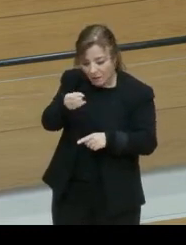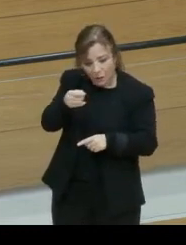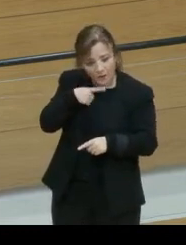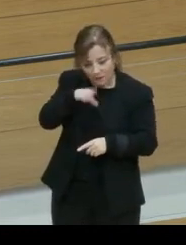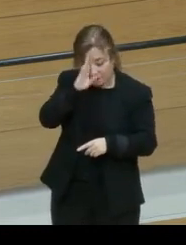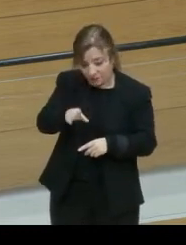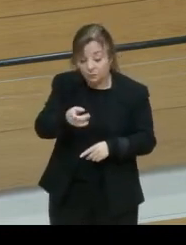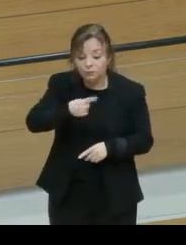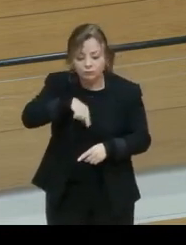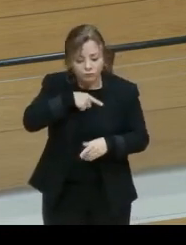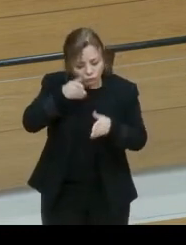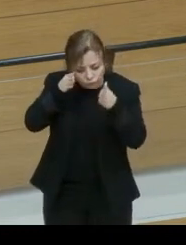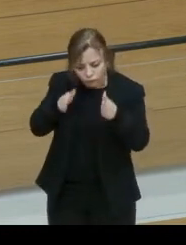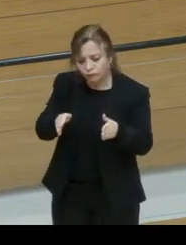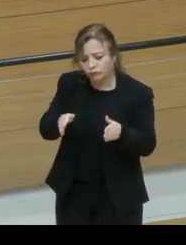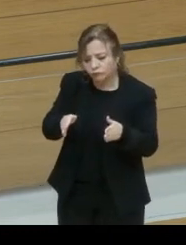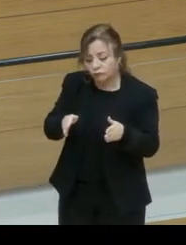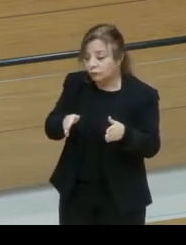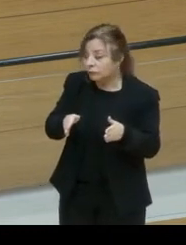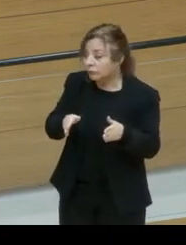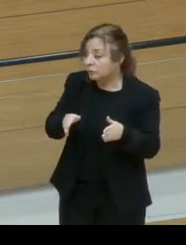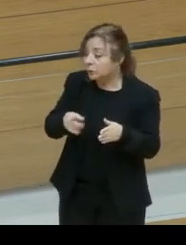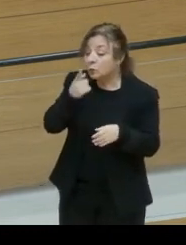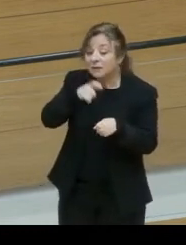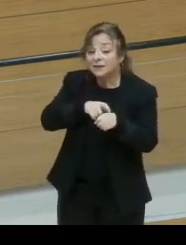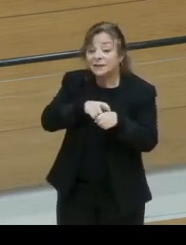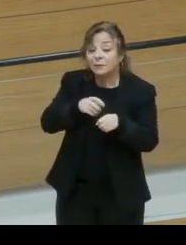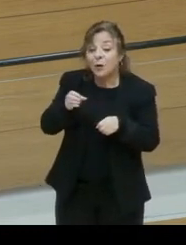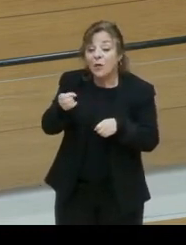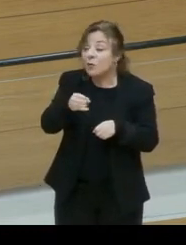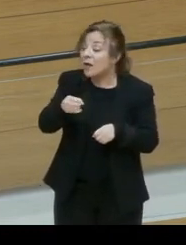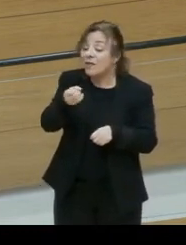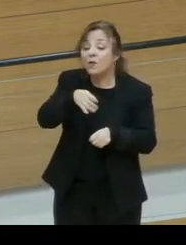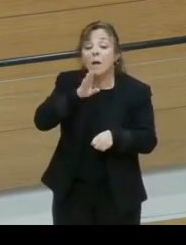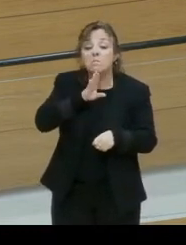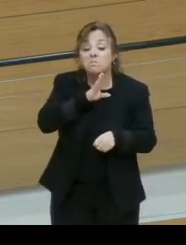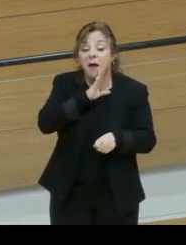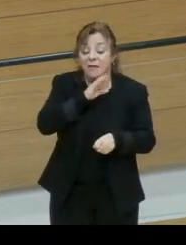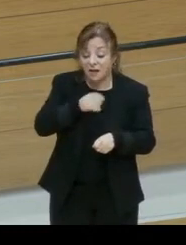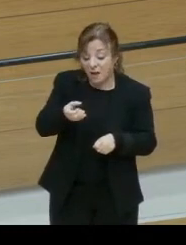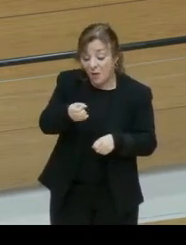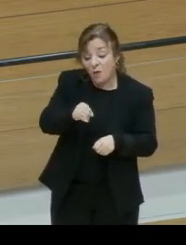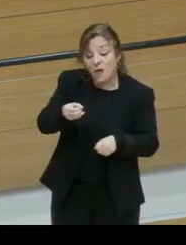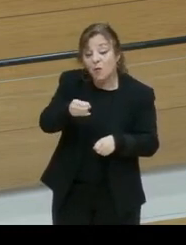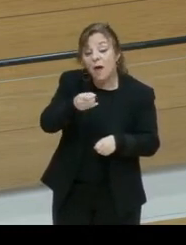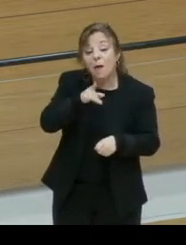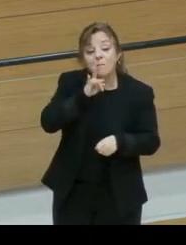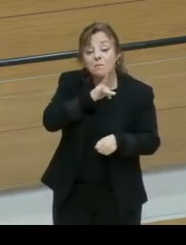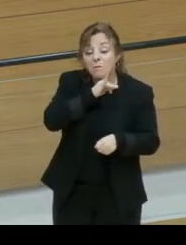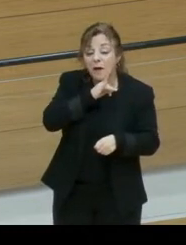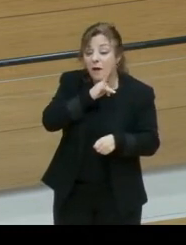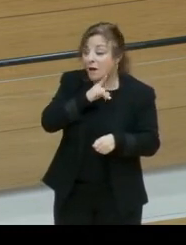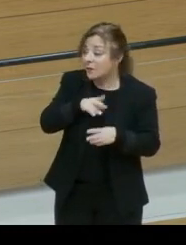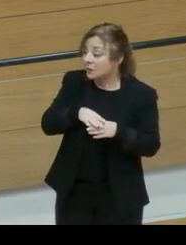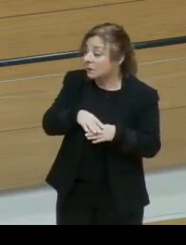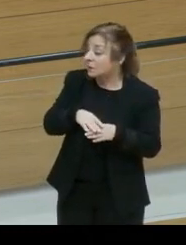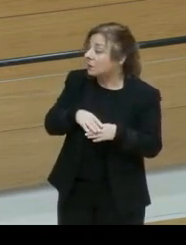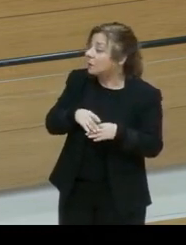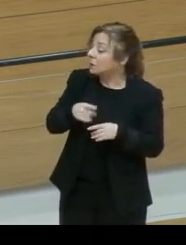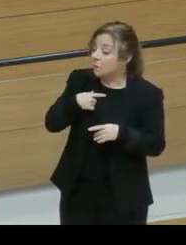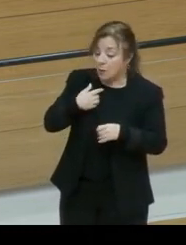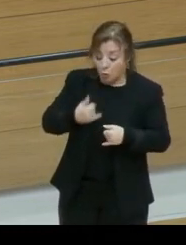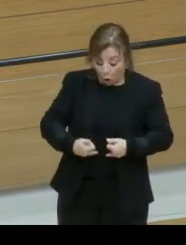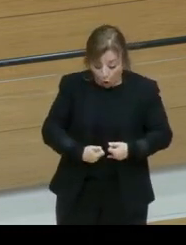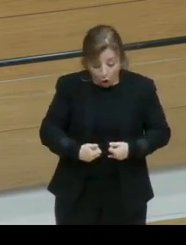concreto, nosotros nos centramos en un tipo de células que son las células madre. Las células madre os sonará de congelar un cordón umbilical